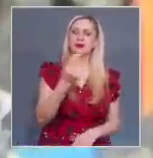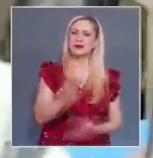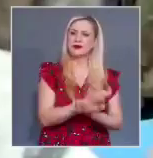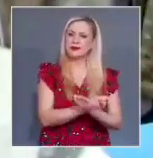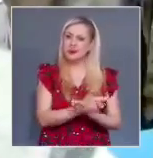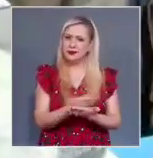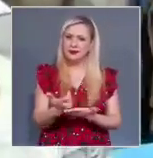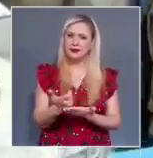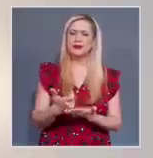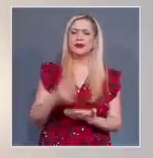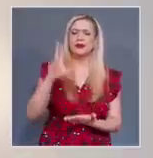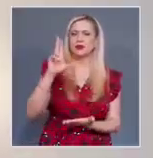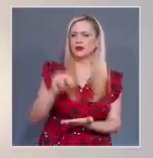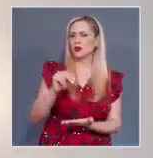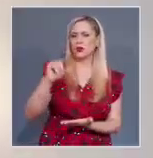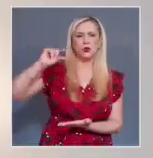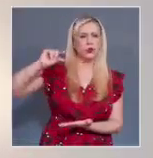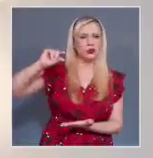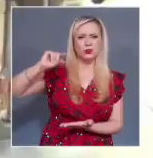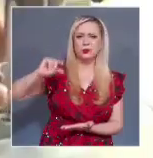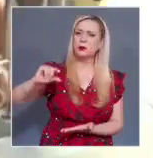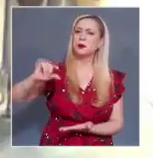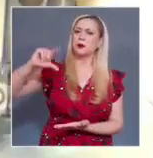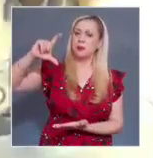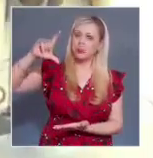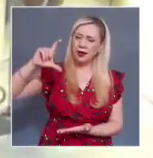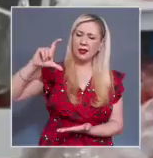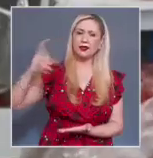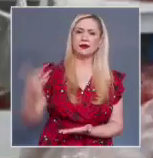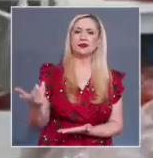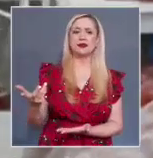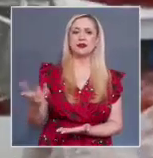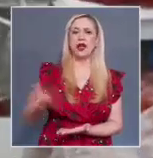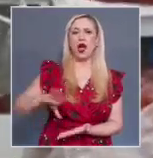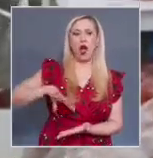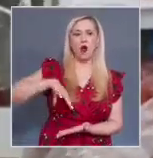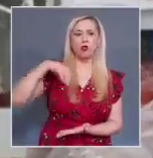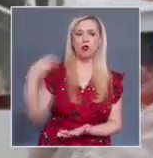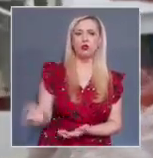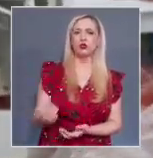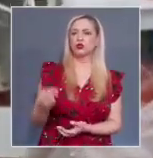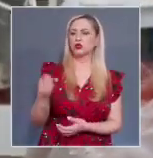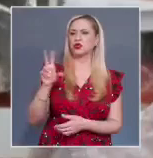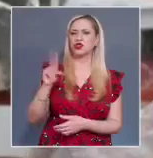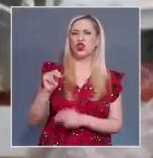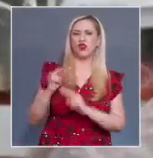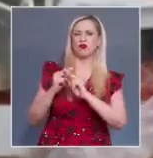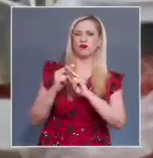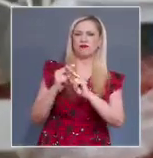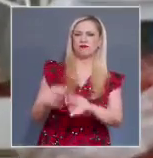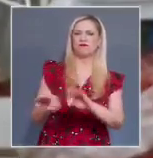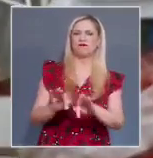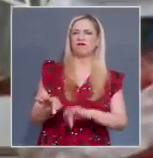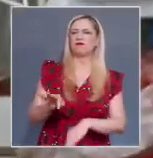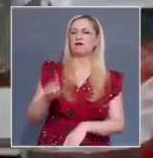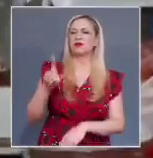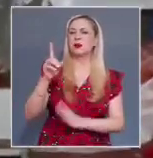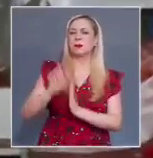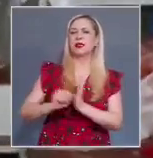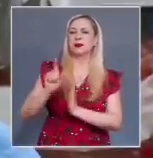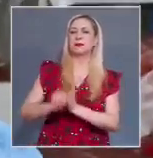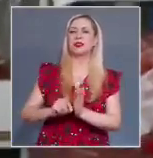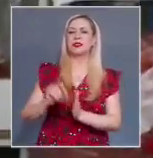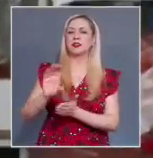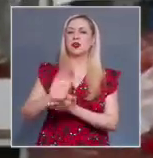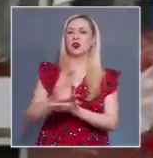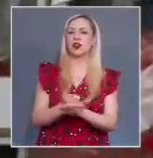pobreza, poner fin al outsourcing abusivo, adopción de principios sobre derechos humanos de la ONU,